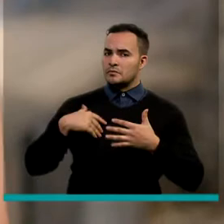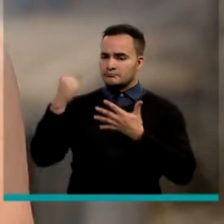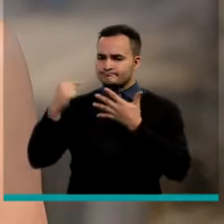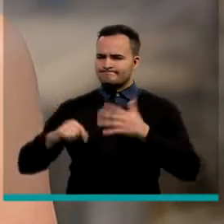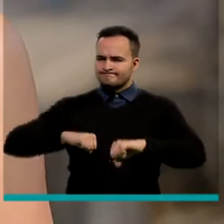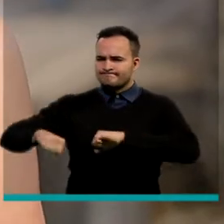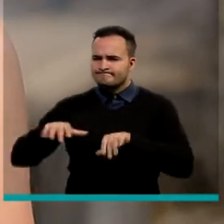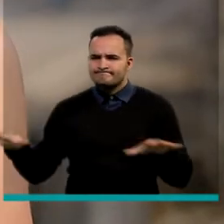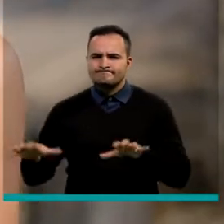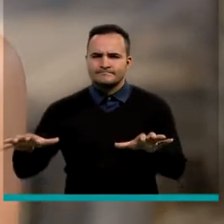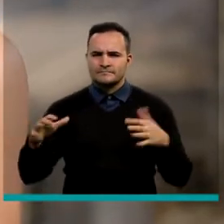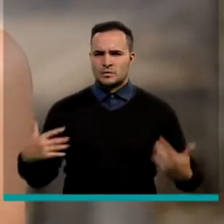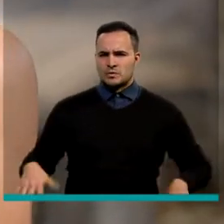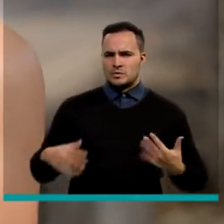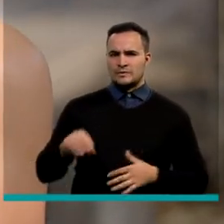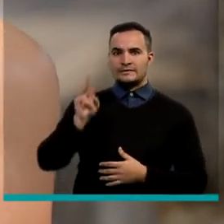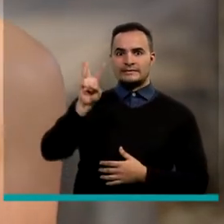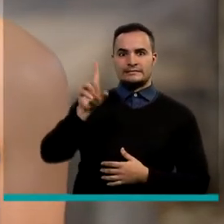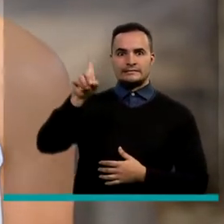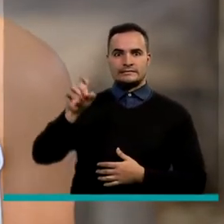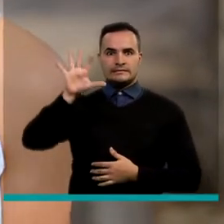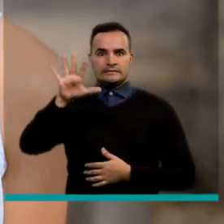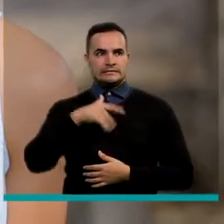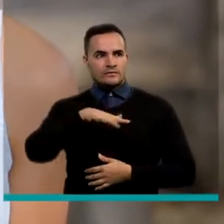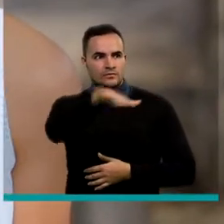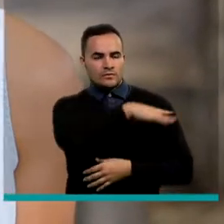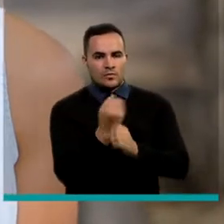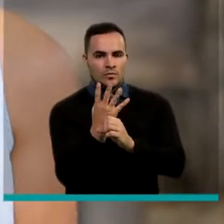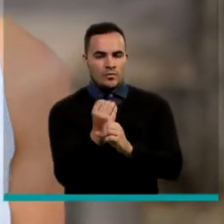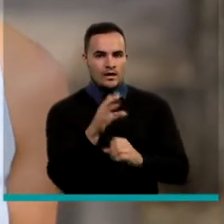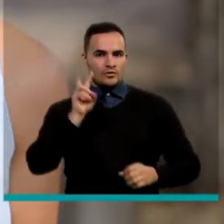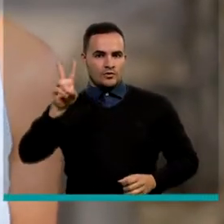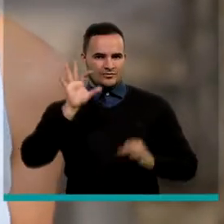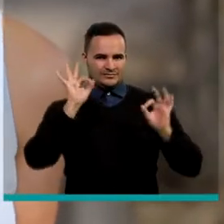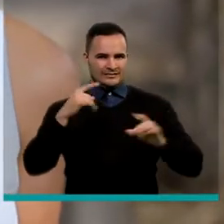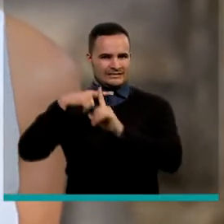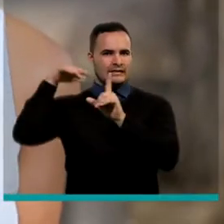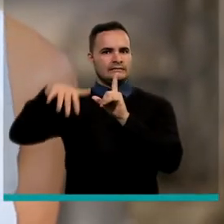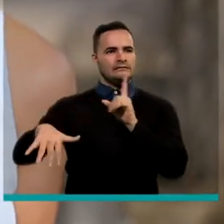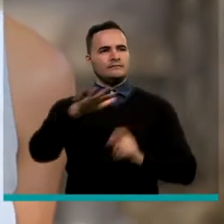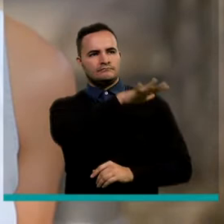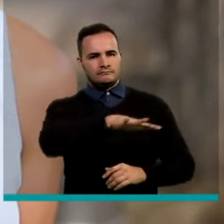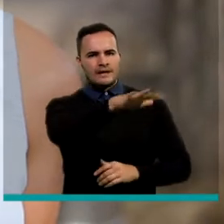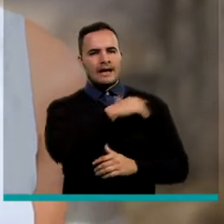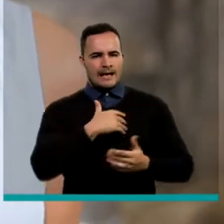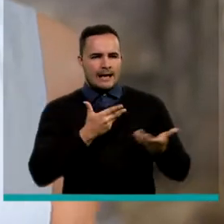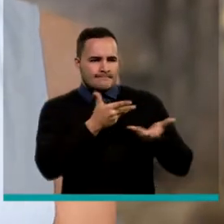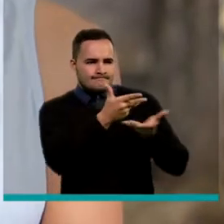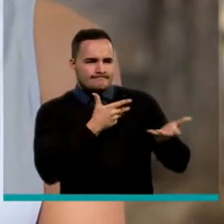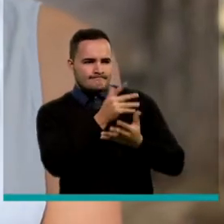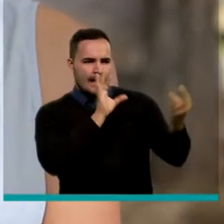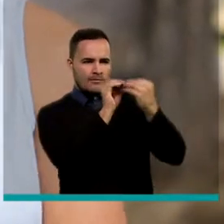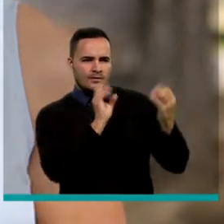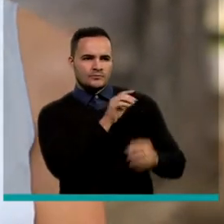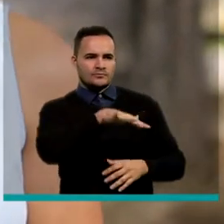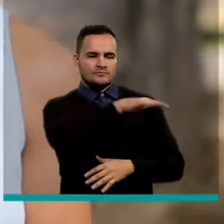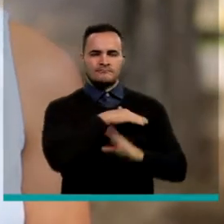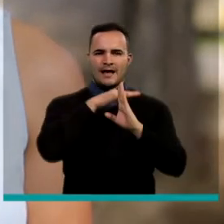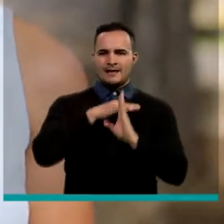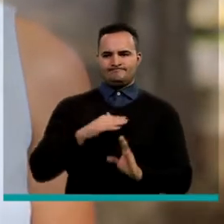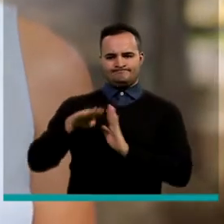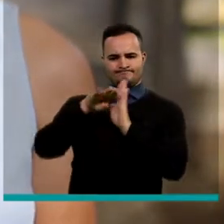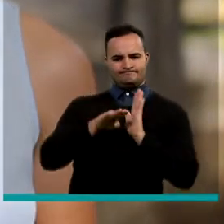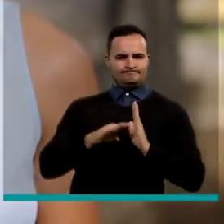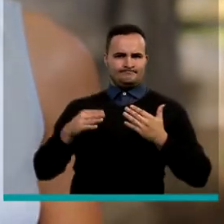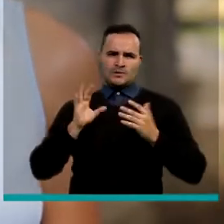bioseguridad, 365 conductores de la Comuna 2 Santa Cruz aportarán a promover el autocuidado y el control en el aumento